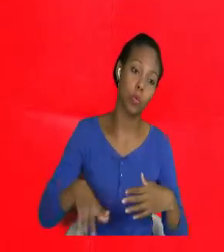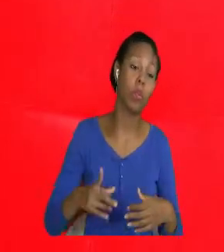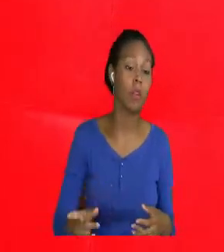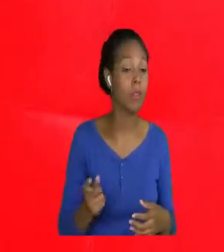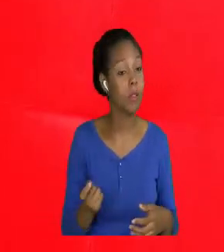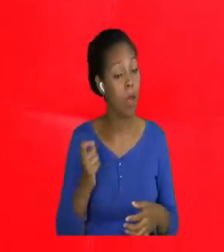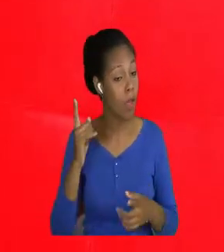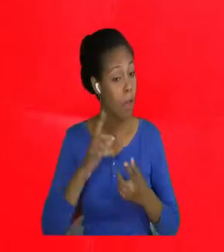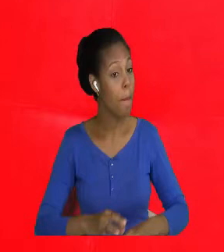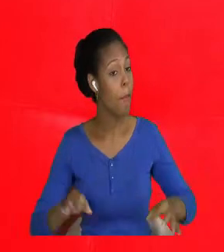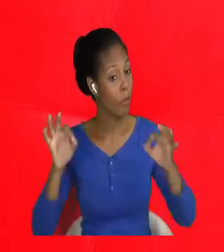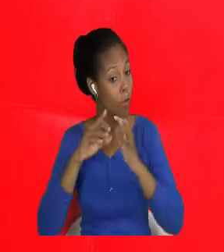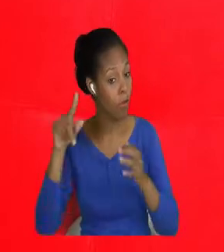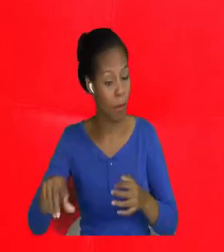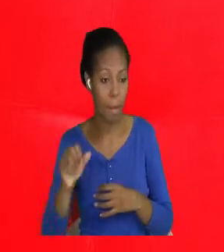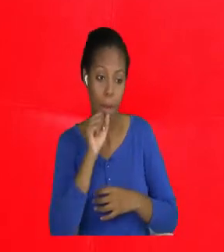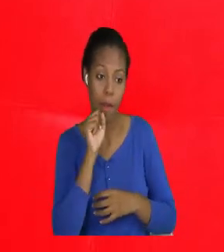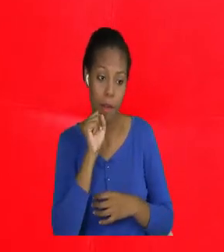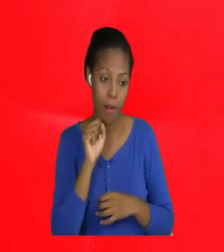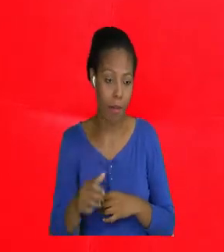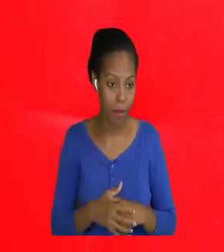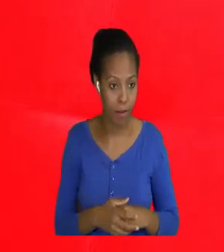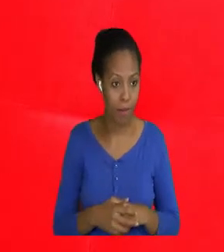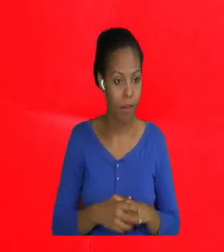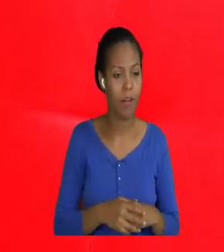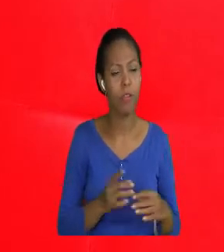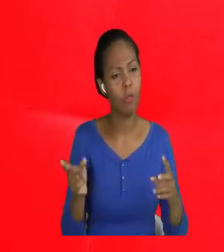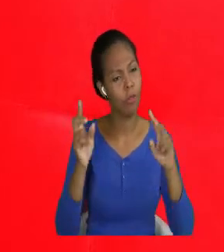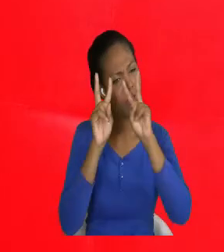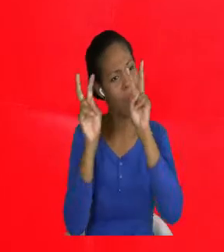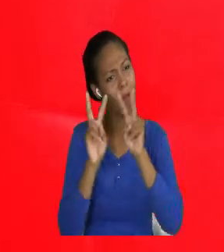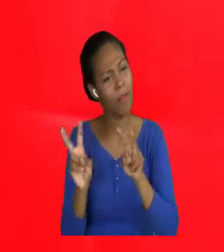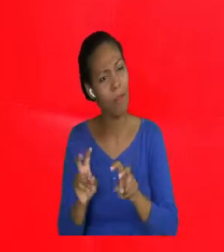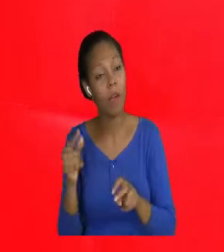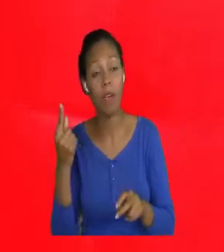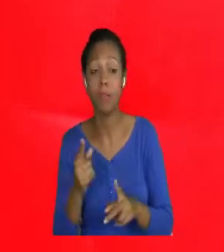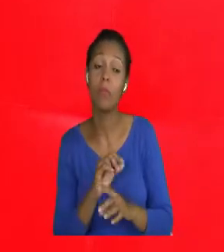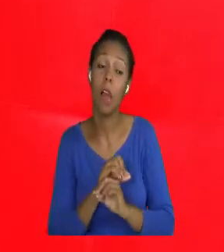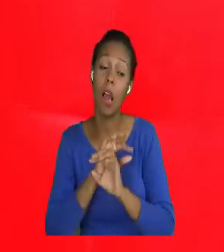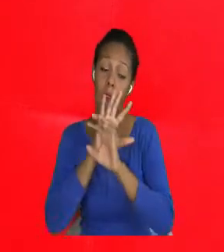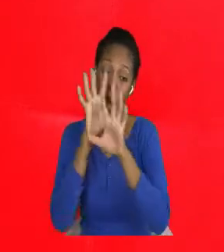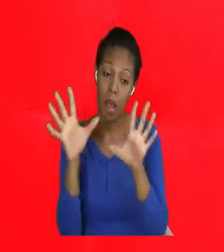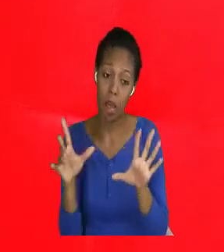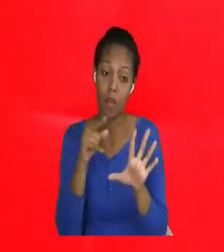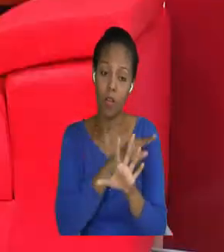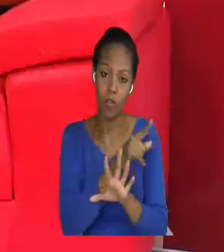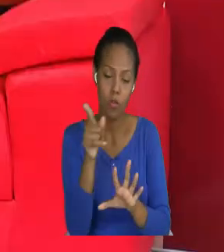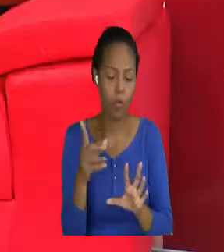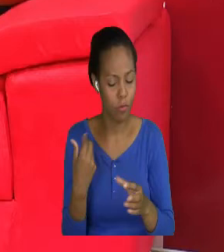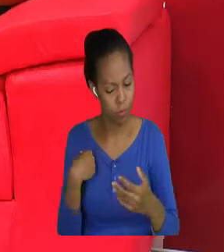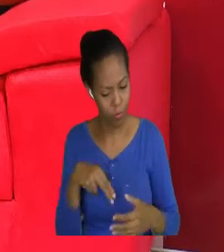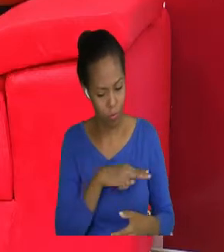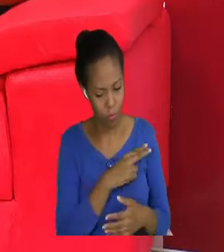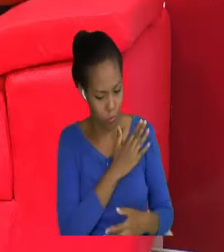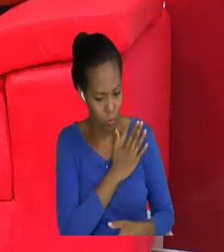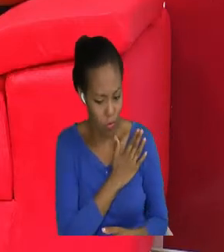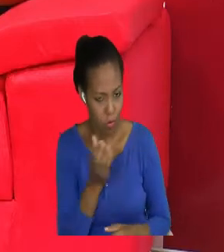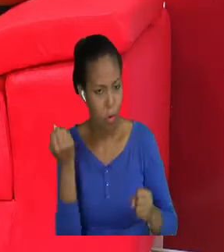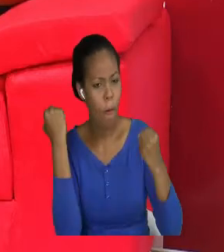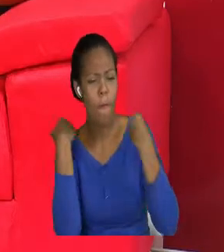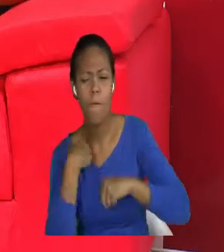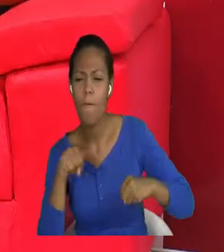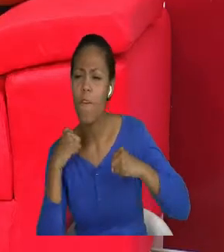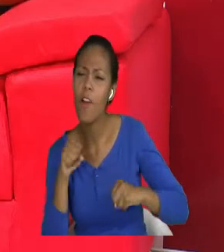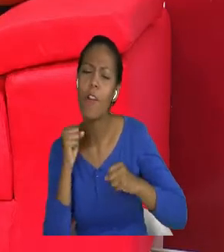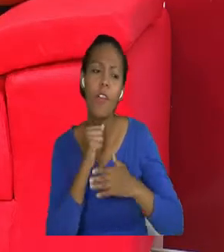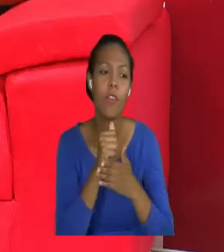para Barranca Bermeja, donde tratamos temas muy puntuales y estamos pues dando lo mejor de nosotros, tanto como